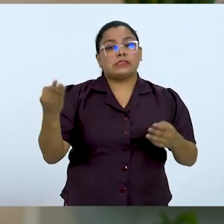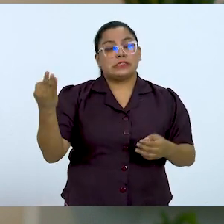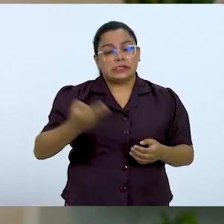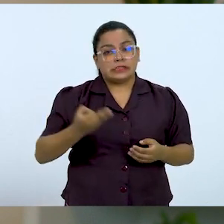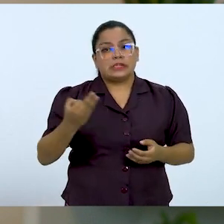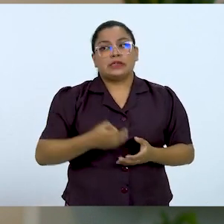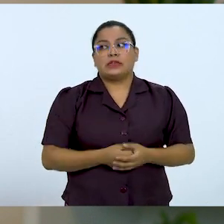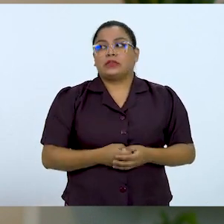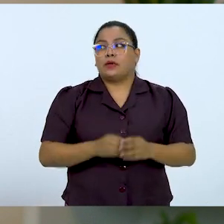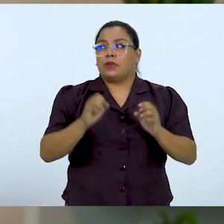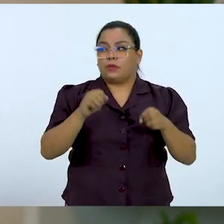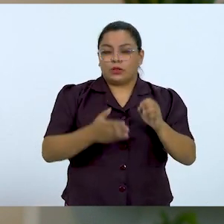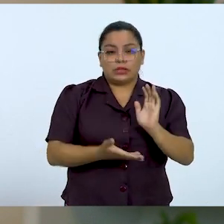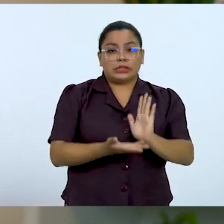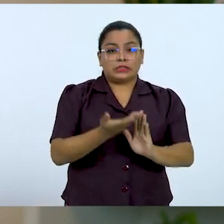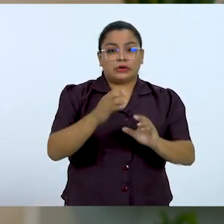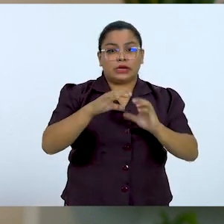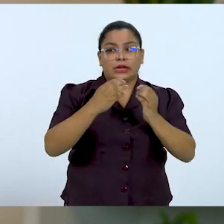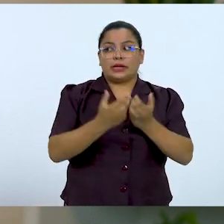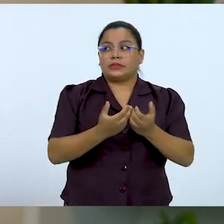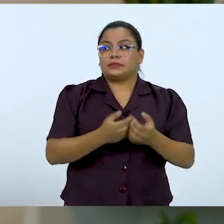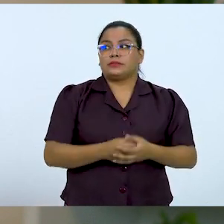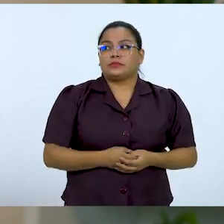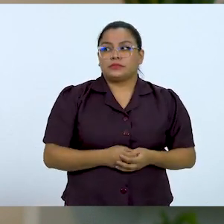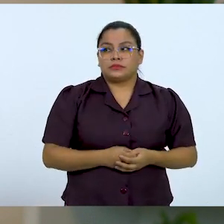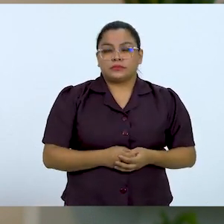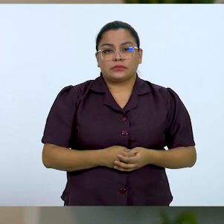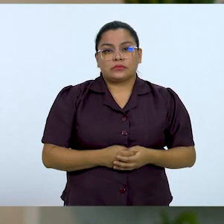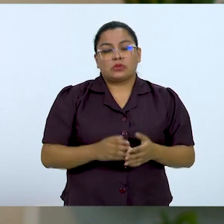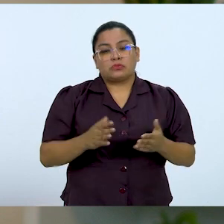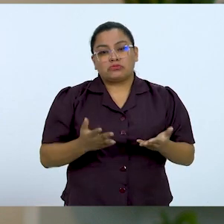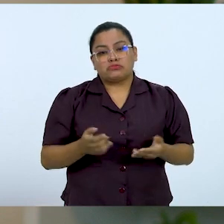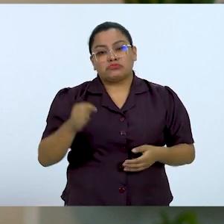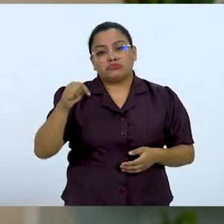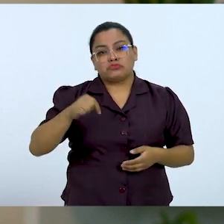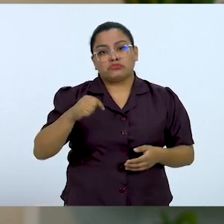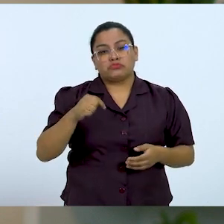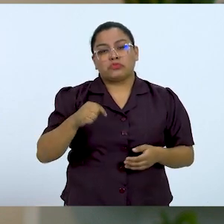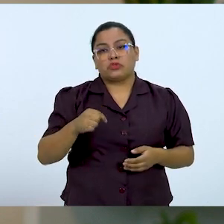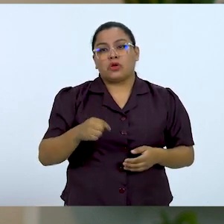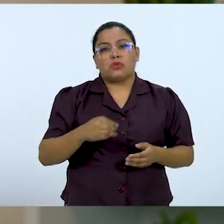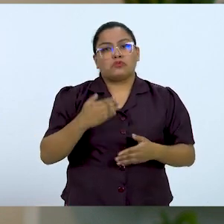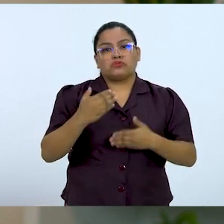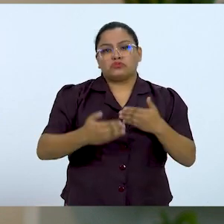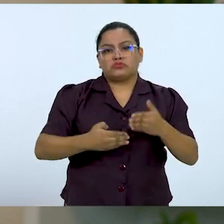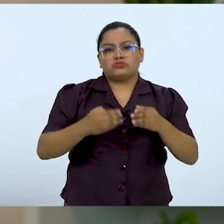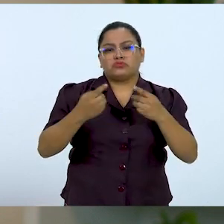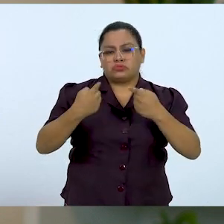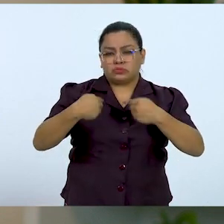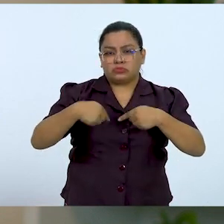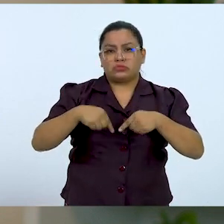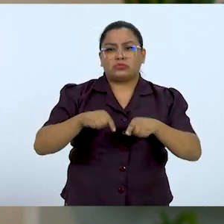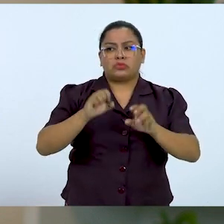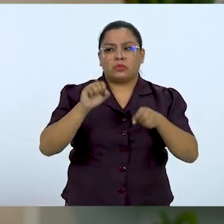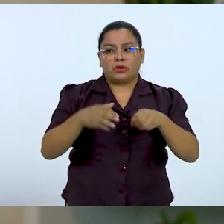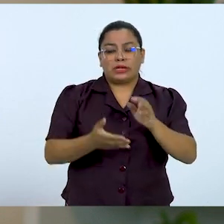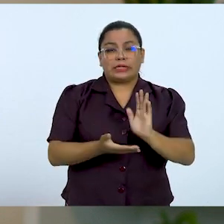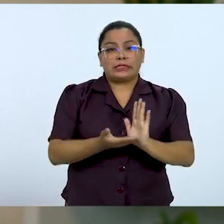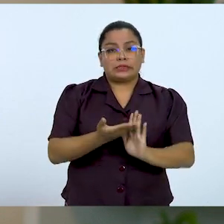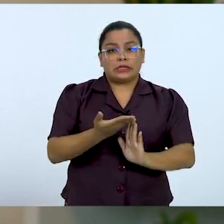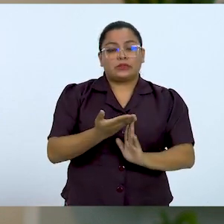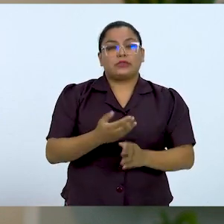material que necesitarás para desarrollar la clase. Y pues estos son los pasos que puedes seguir